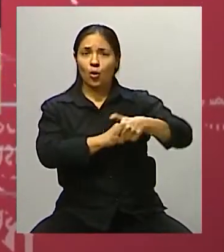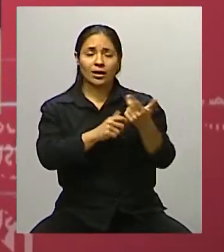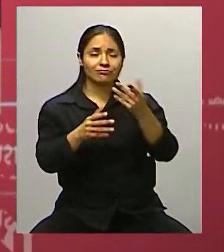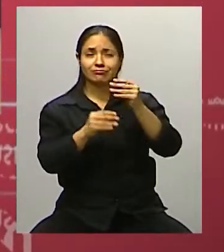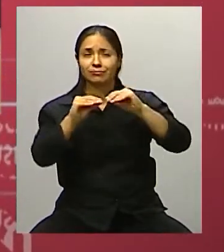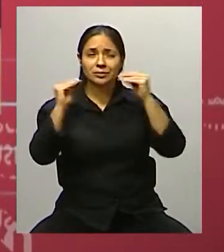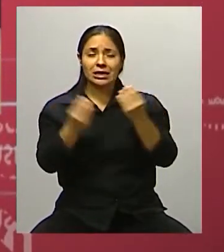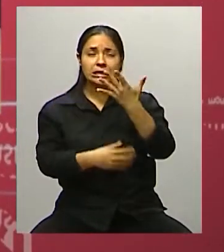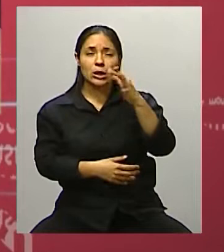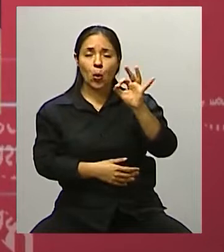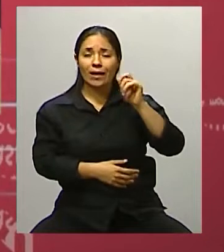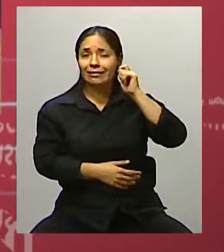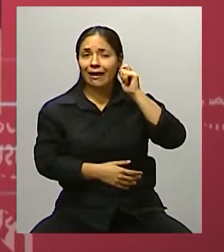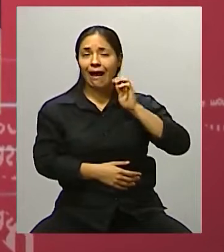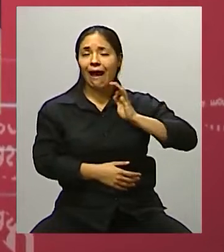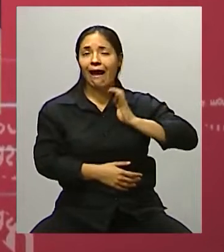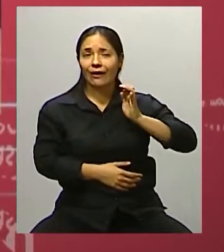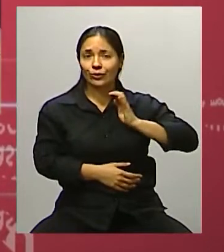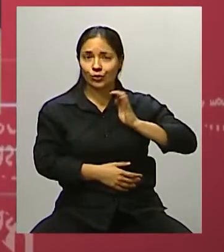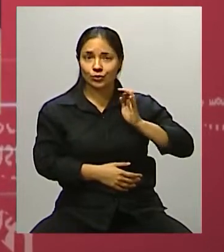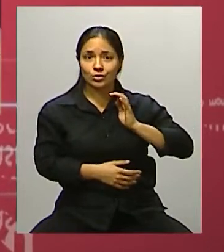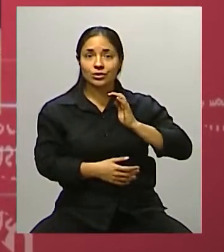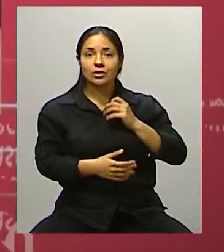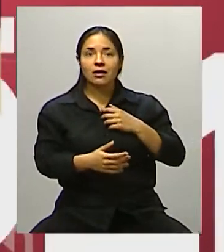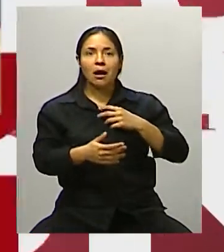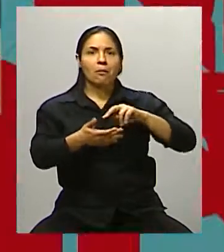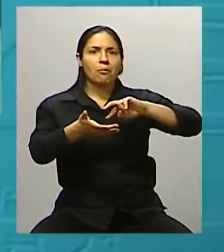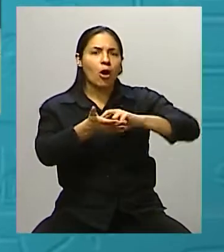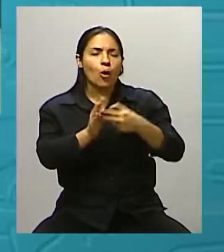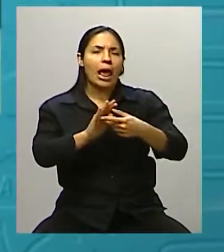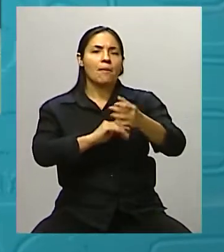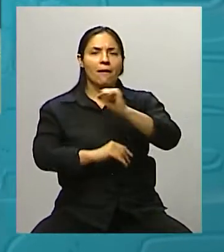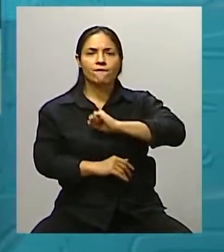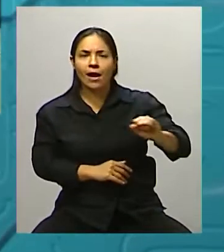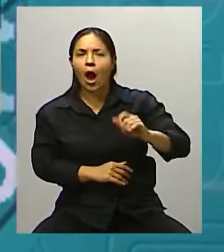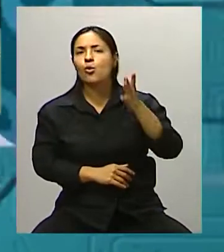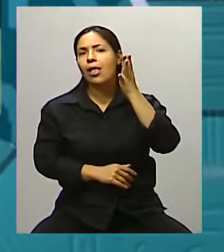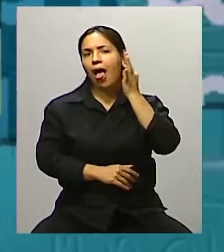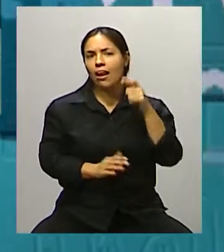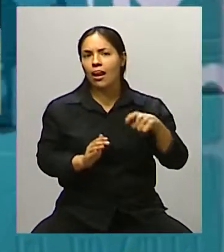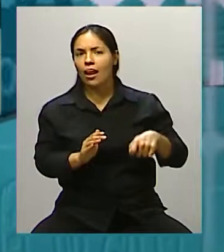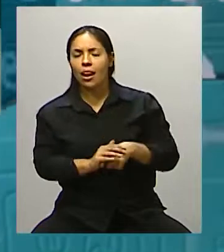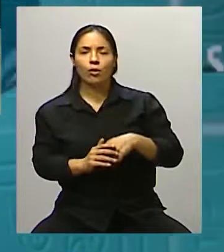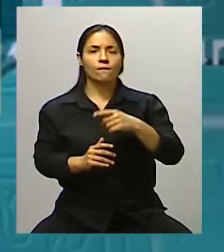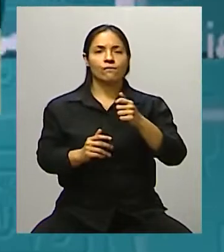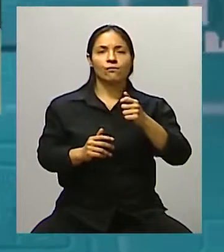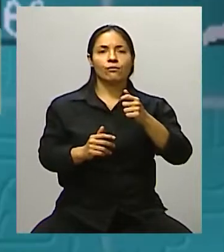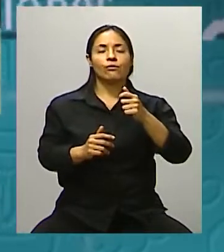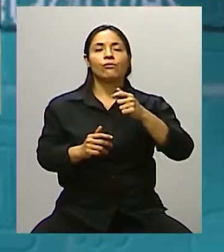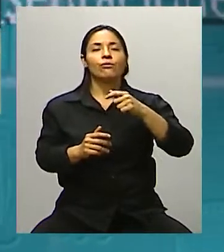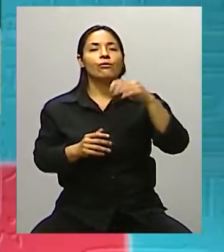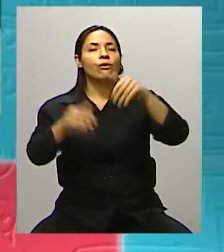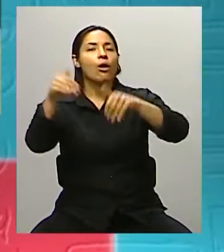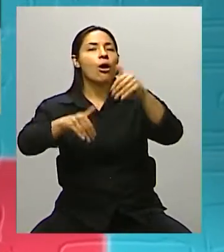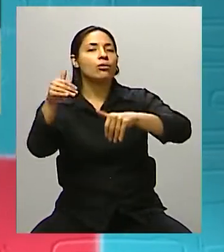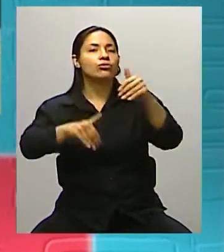son más de 50 años, no hemos tenido graves problemas de fraude ni de conteo de votos. Puede llegar